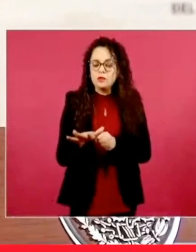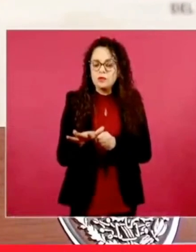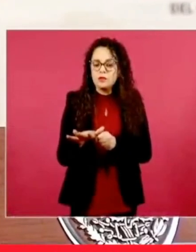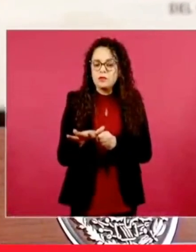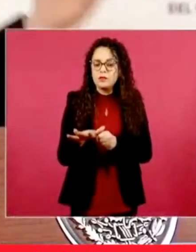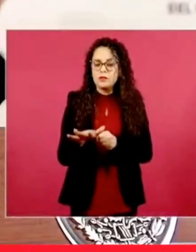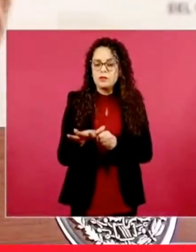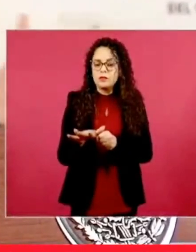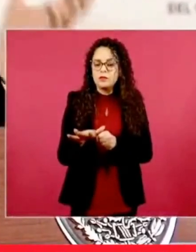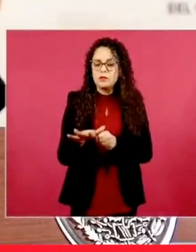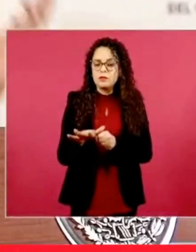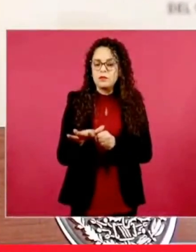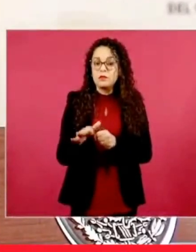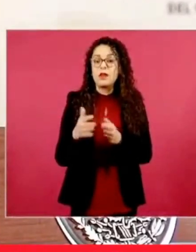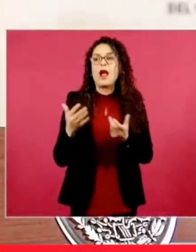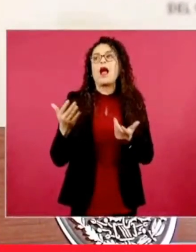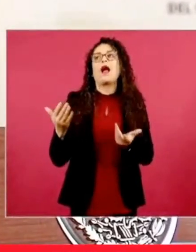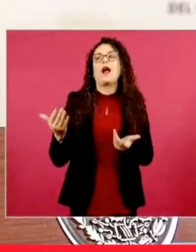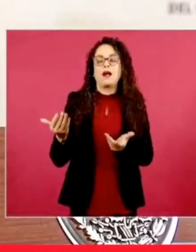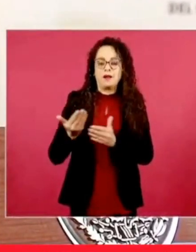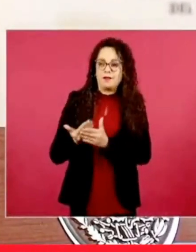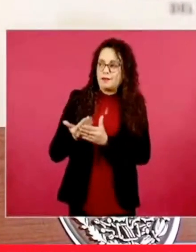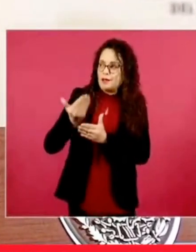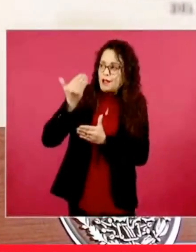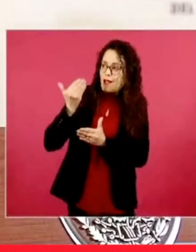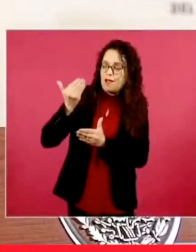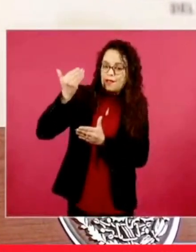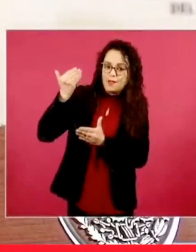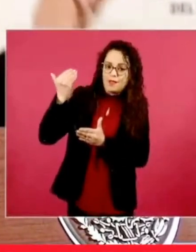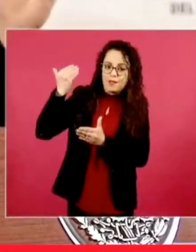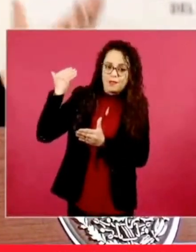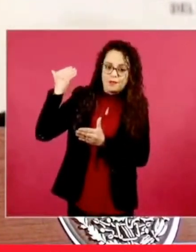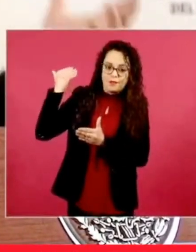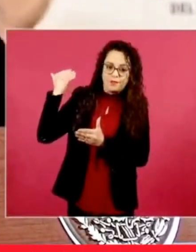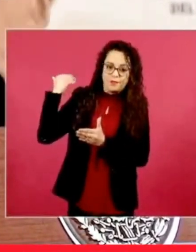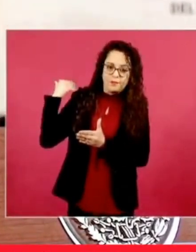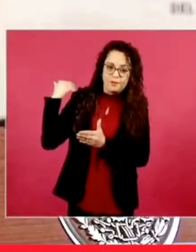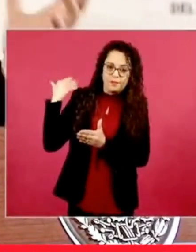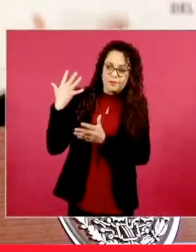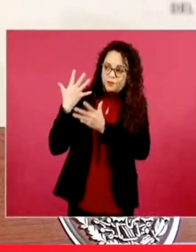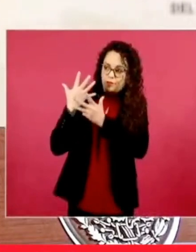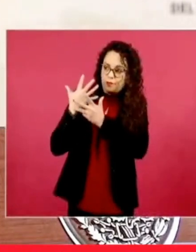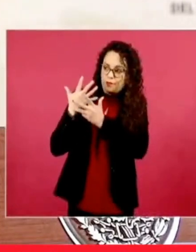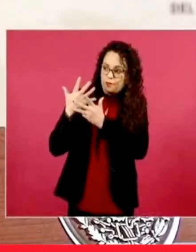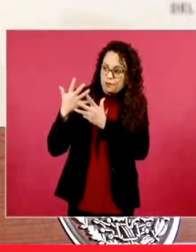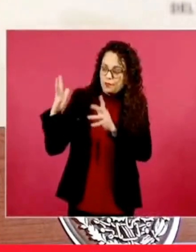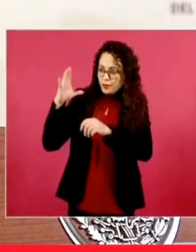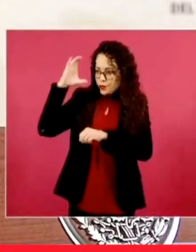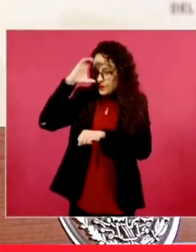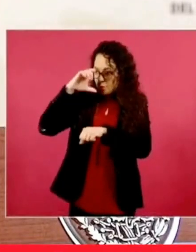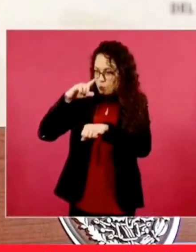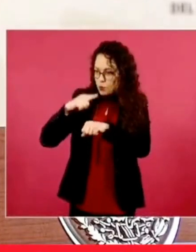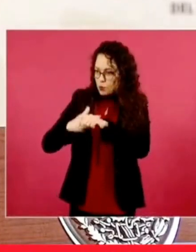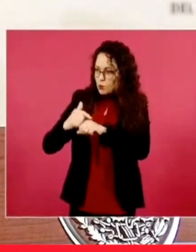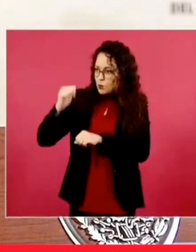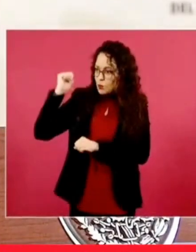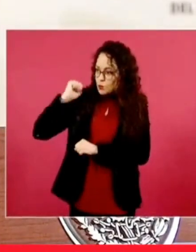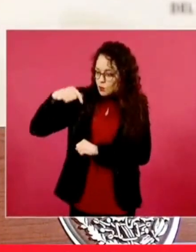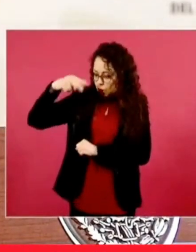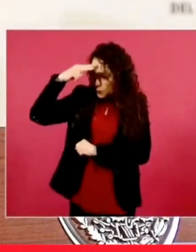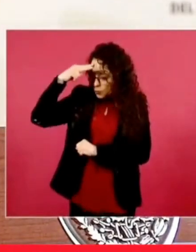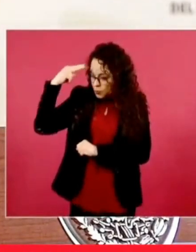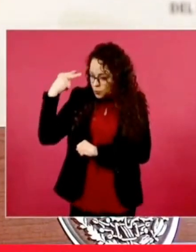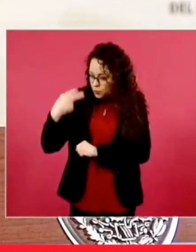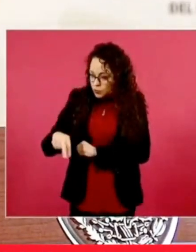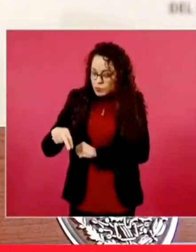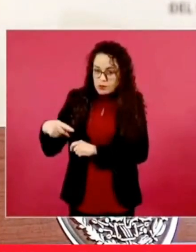es lo que heredamos de las grandes civilizaciones del México